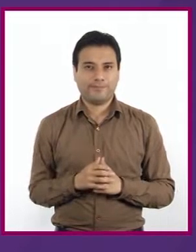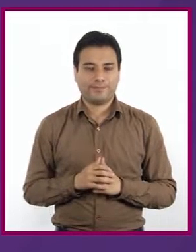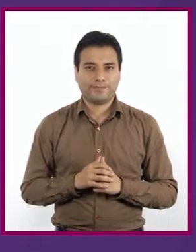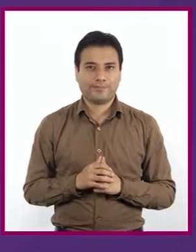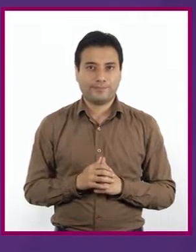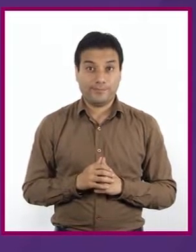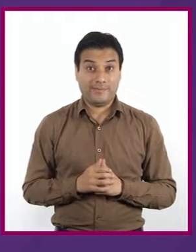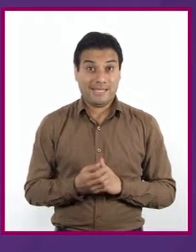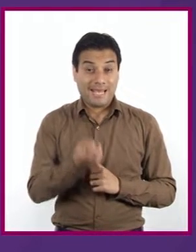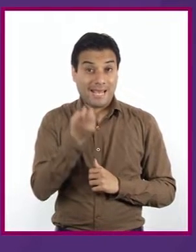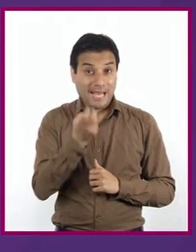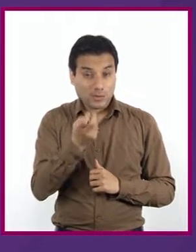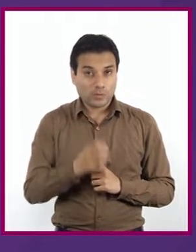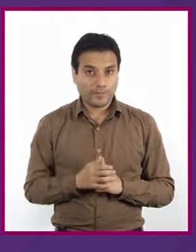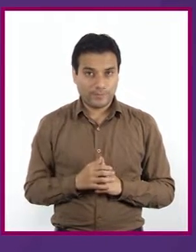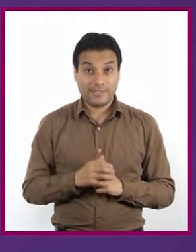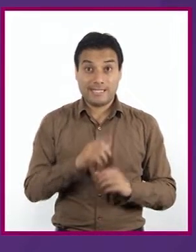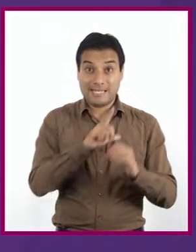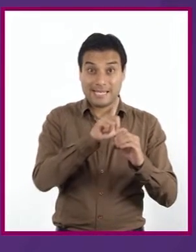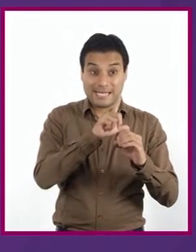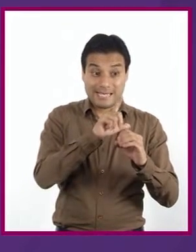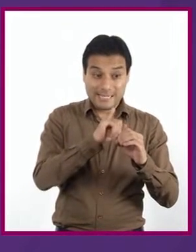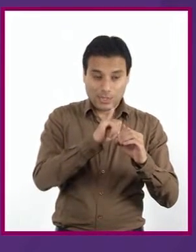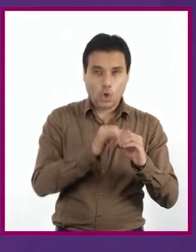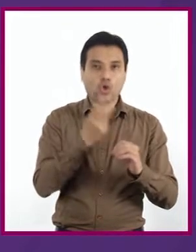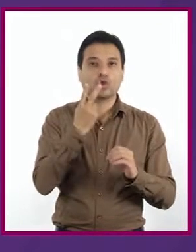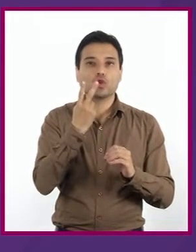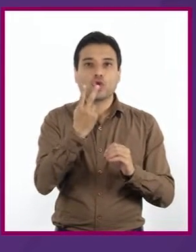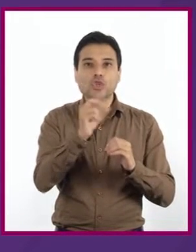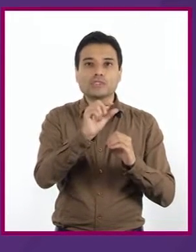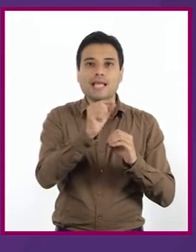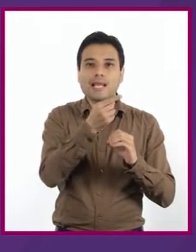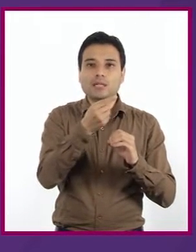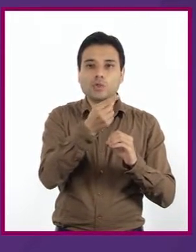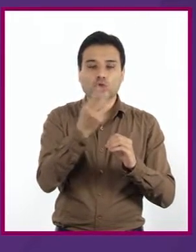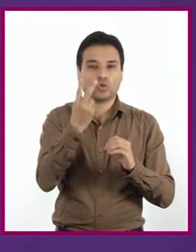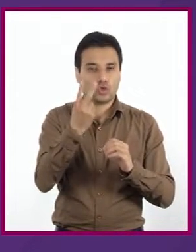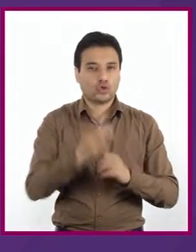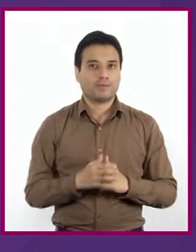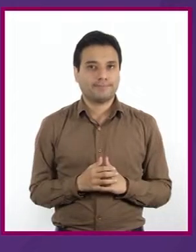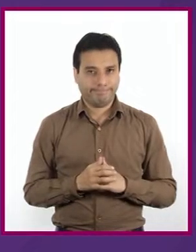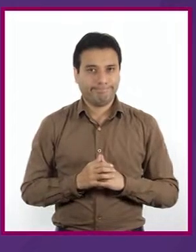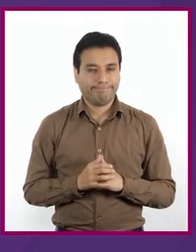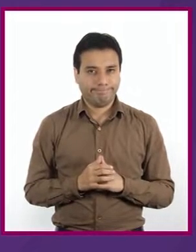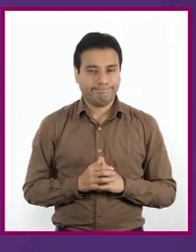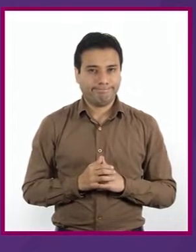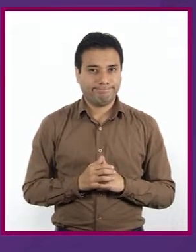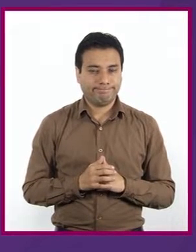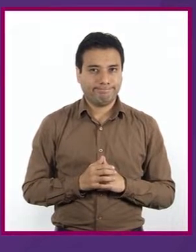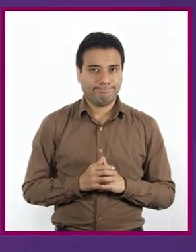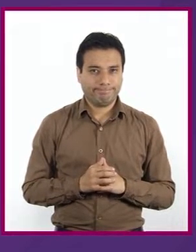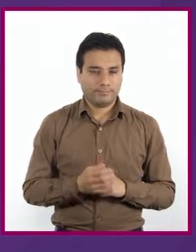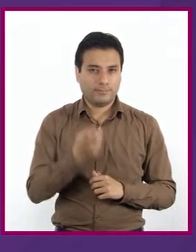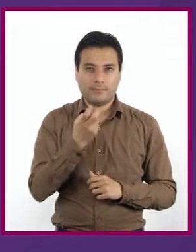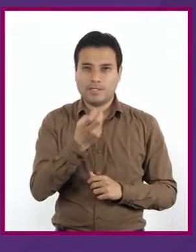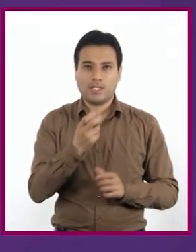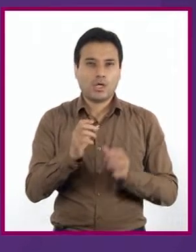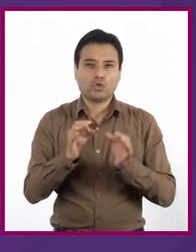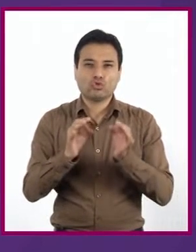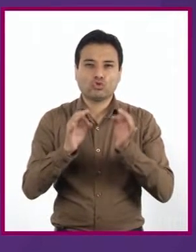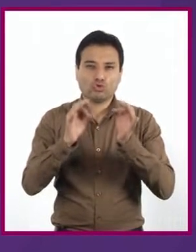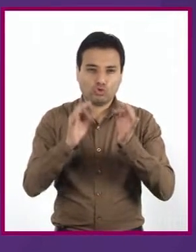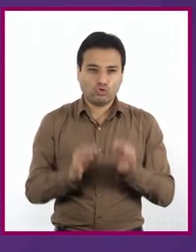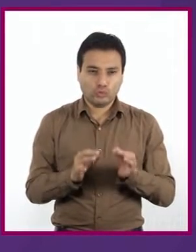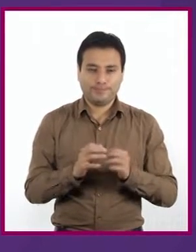esta manera, el litio queda con 2 electrones en su único nivel de energía para adquirir la configuración y, por